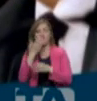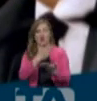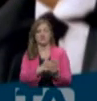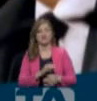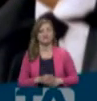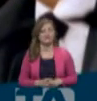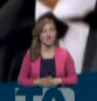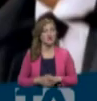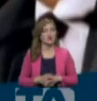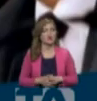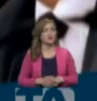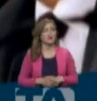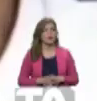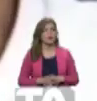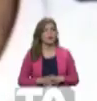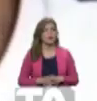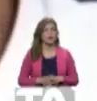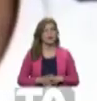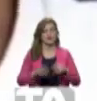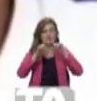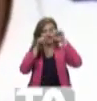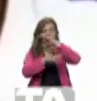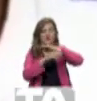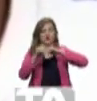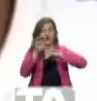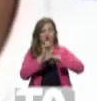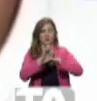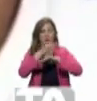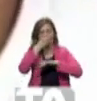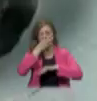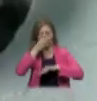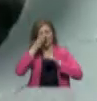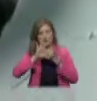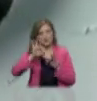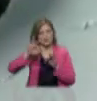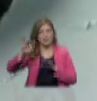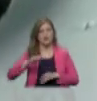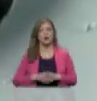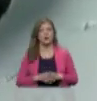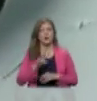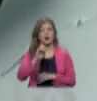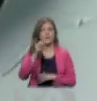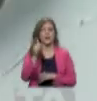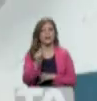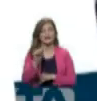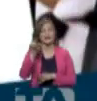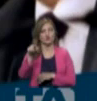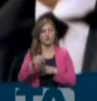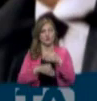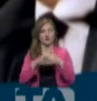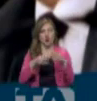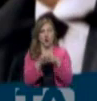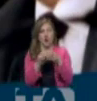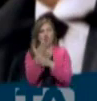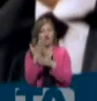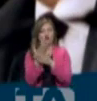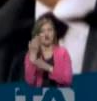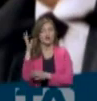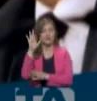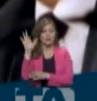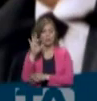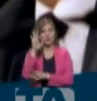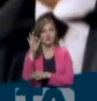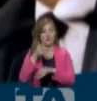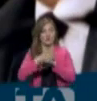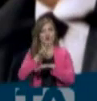y por el virus de la influenza porcina. En el 2010 por los procesos eruptivos del volcán Tunguragua. Este fue el año del 30S.